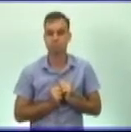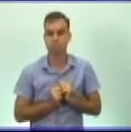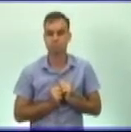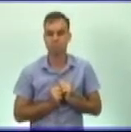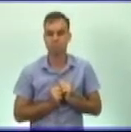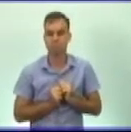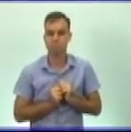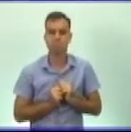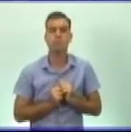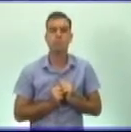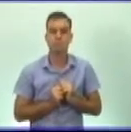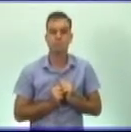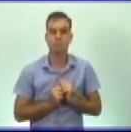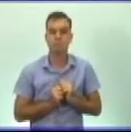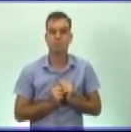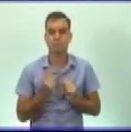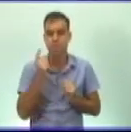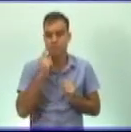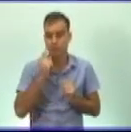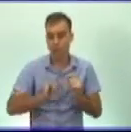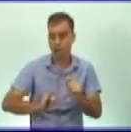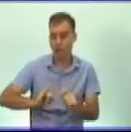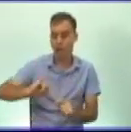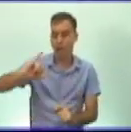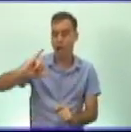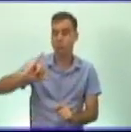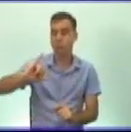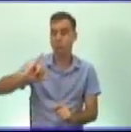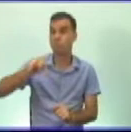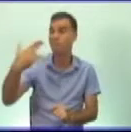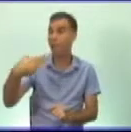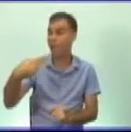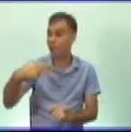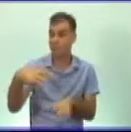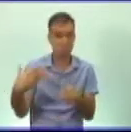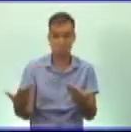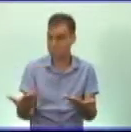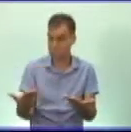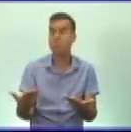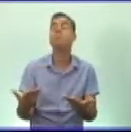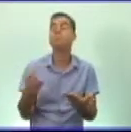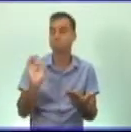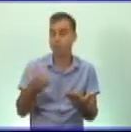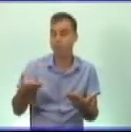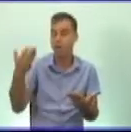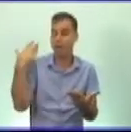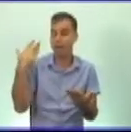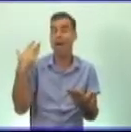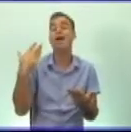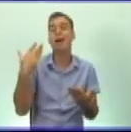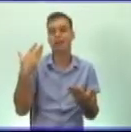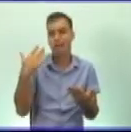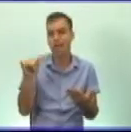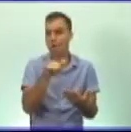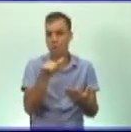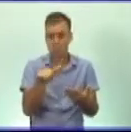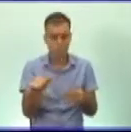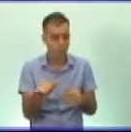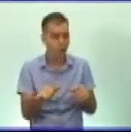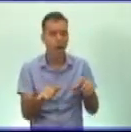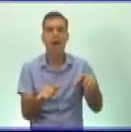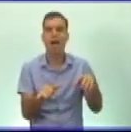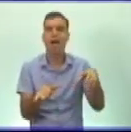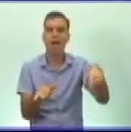y aquí la altura. Decimos que es altura porque, como habíamos dicho anteriormente, es numéricamente igual a generatriz, va